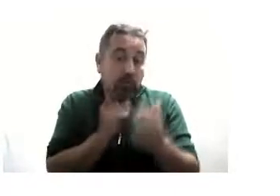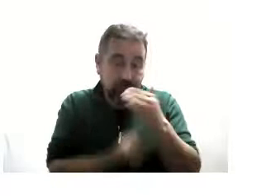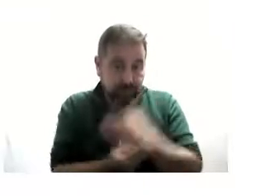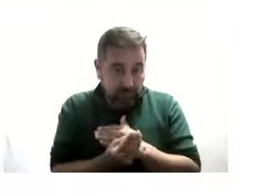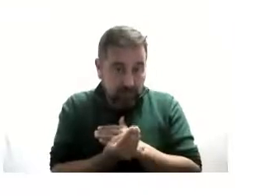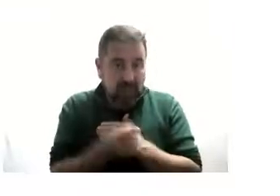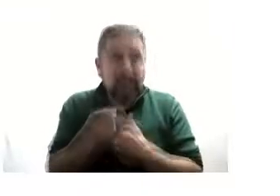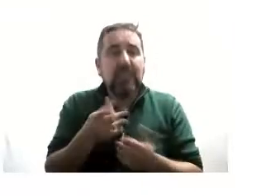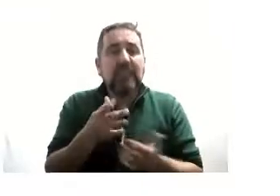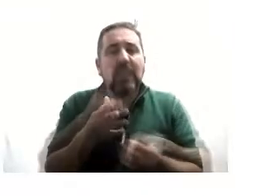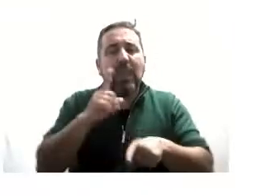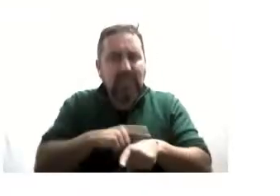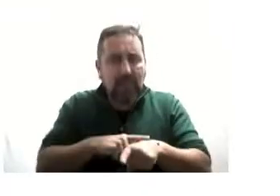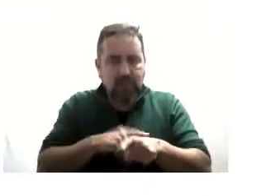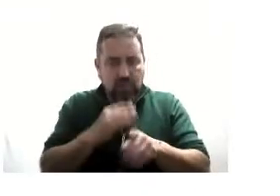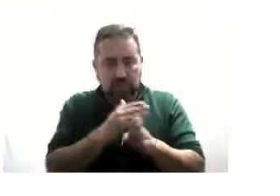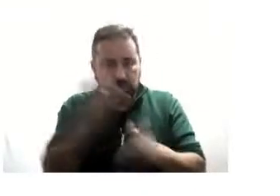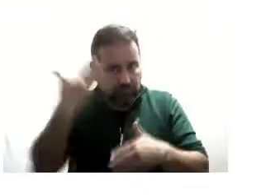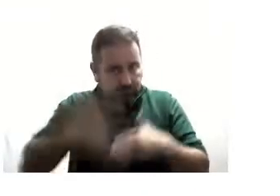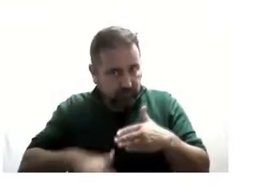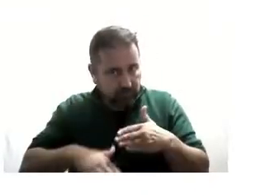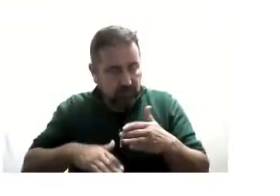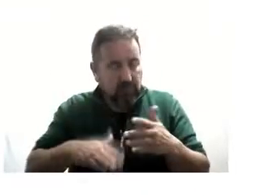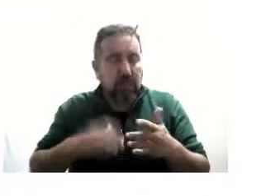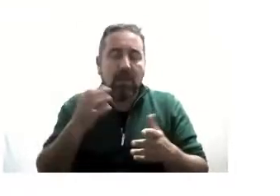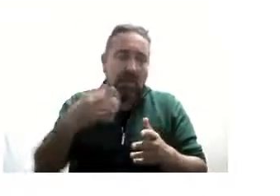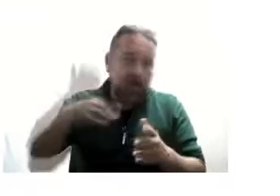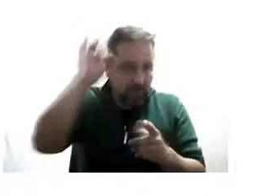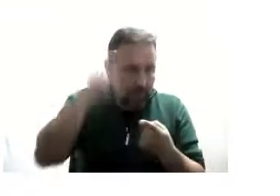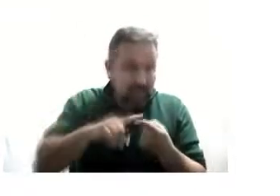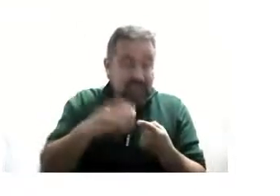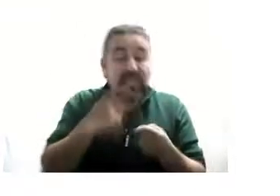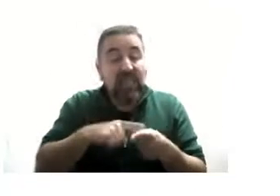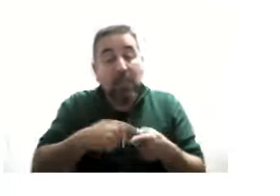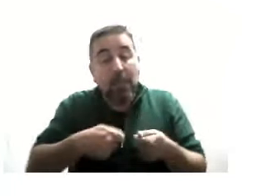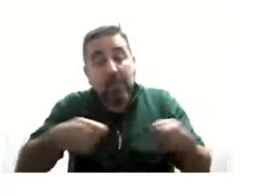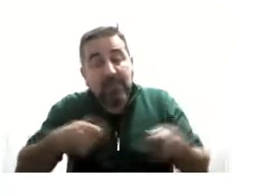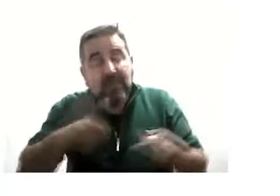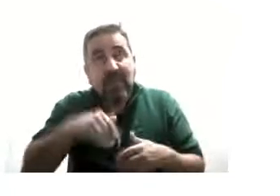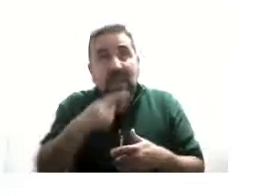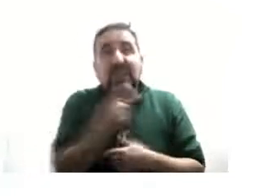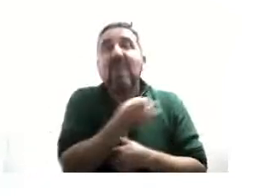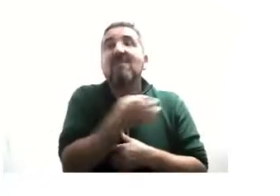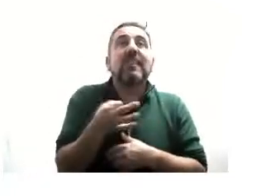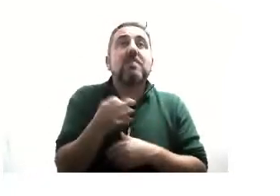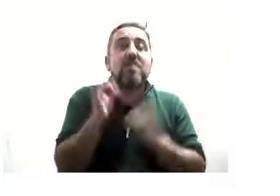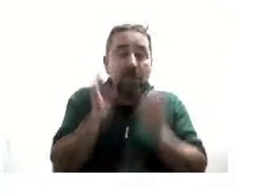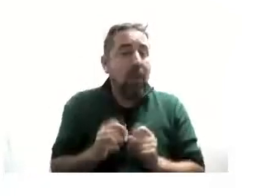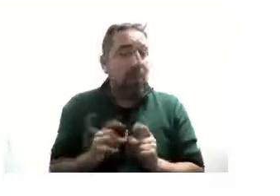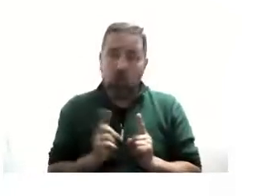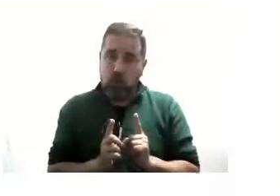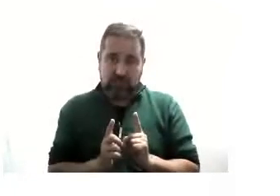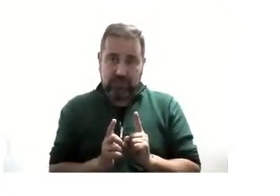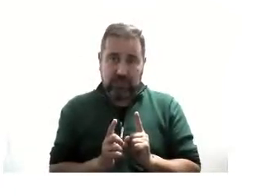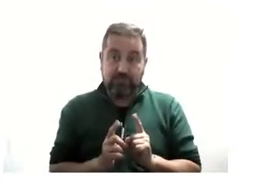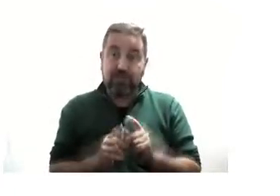tenemos un tiempo para poner el implante. Si pasa demasiado tiempo, ya el implante no va a ser efectivo, no va a ser igual de efectivo. Con lo cual,